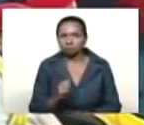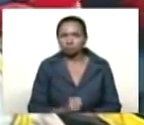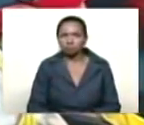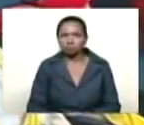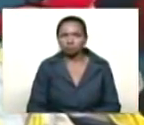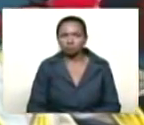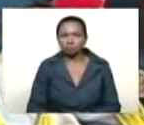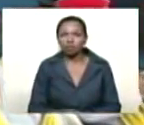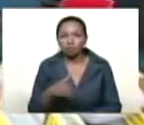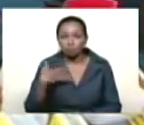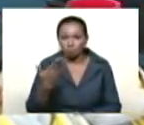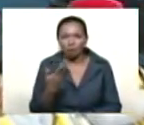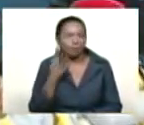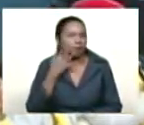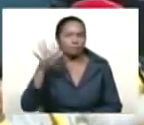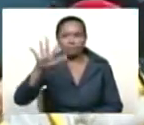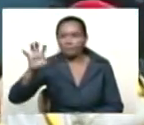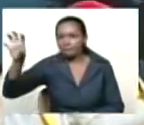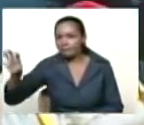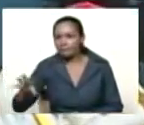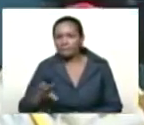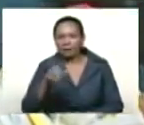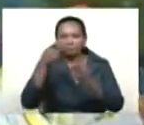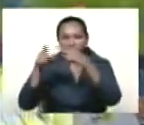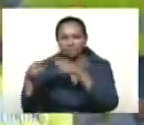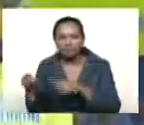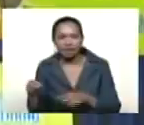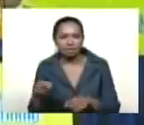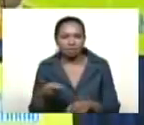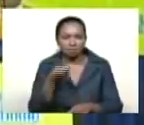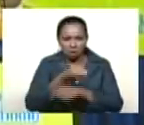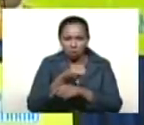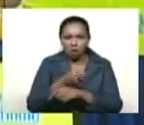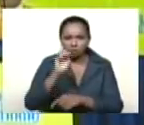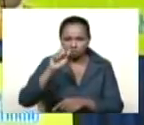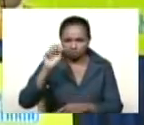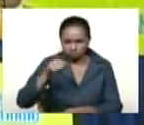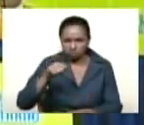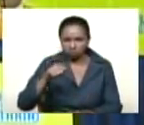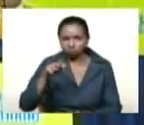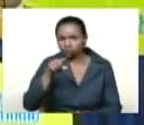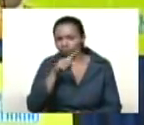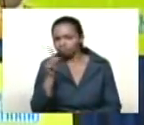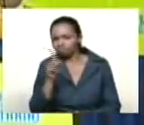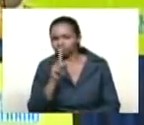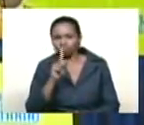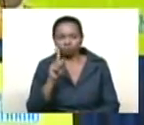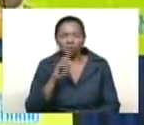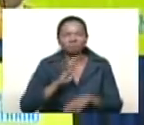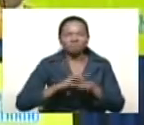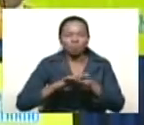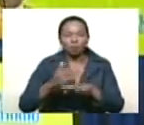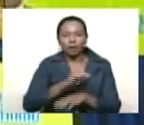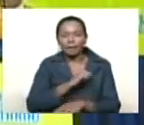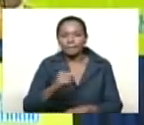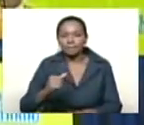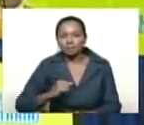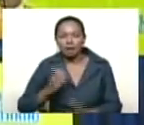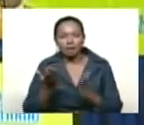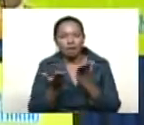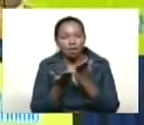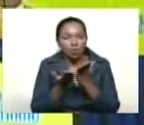Seamos sinceros, con valentía, digamos, no. Porque está privatizada la educación y las